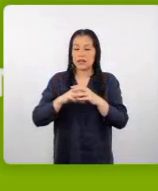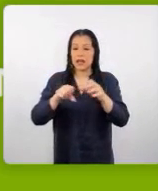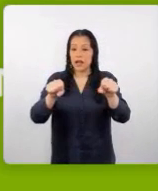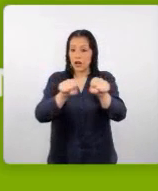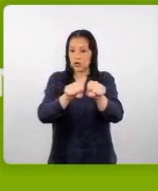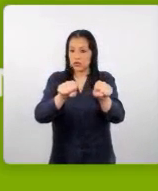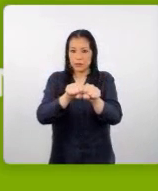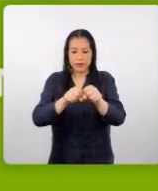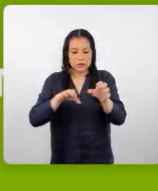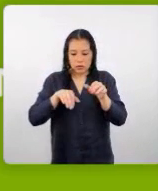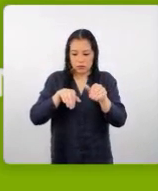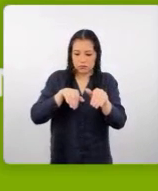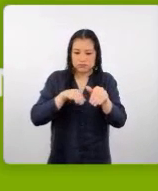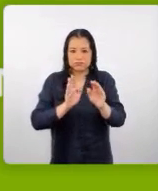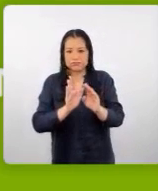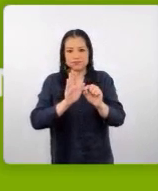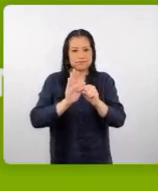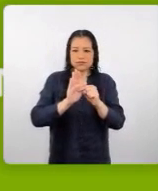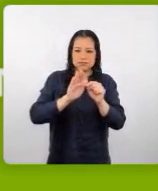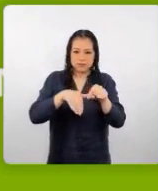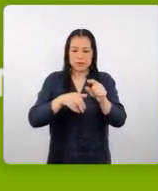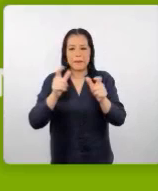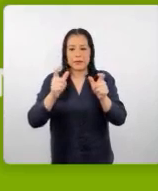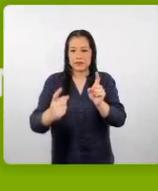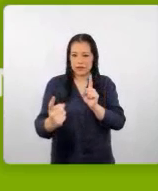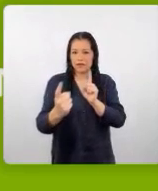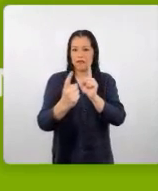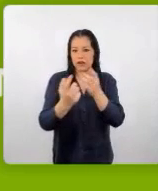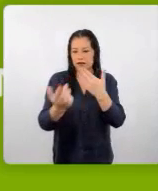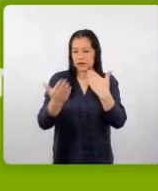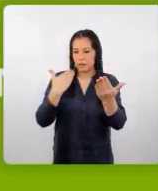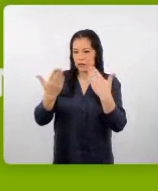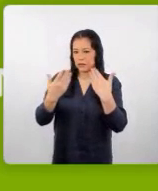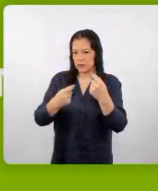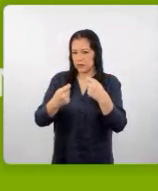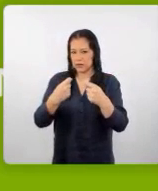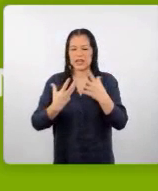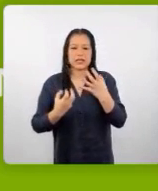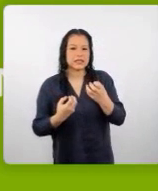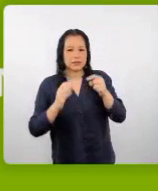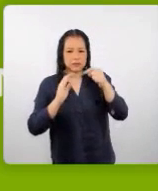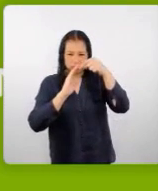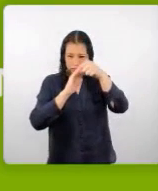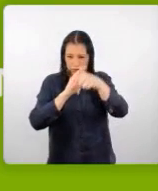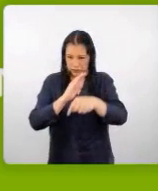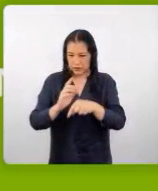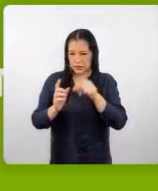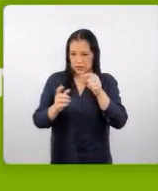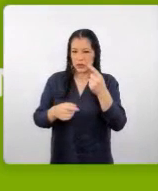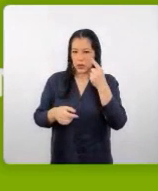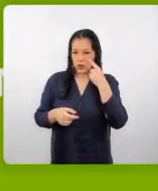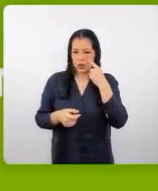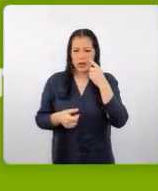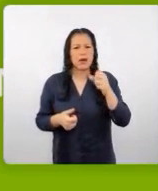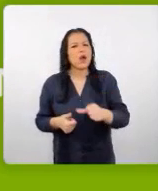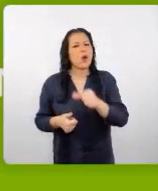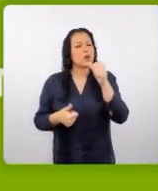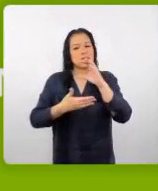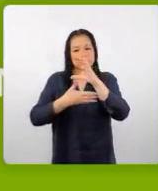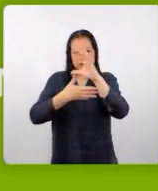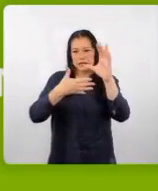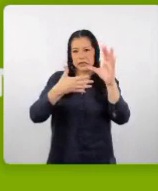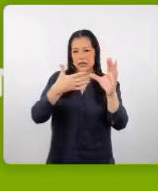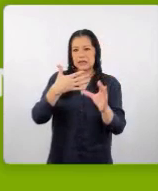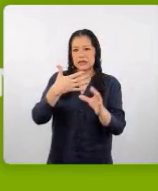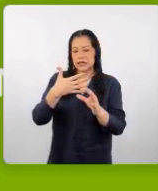que colocarnos frente a la persona con la que estamos negociando, quisiéramos ahondar un poquito más y conocer qué otras características